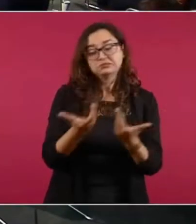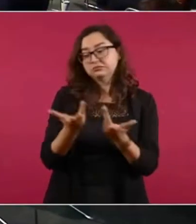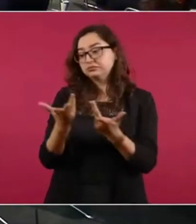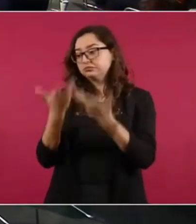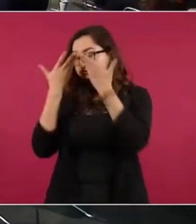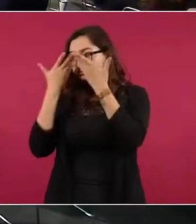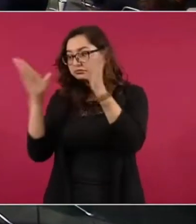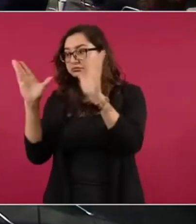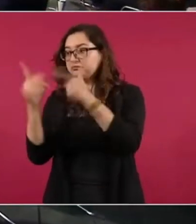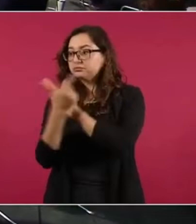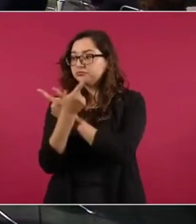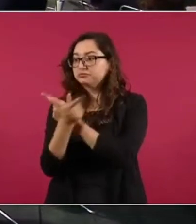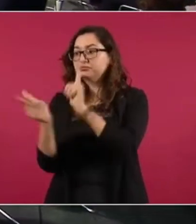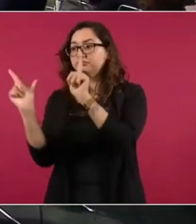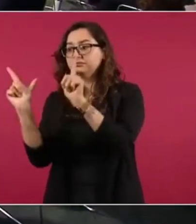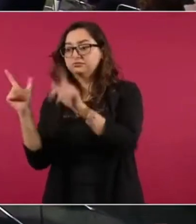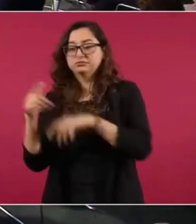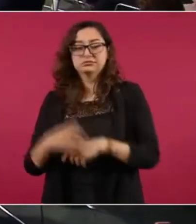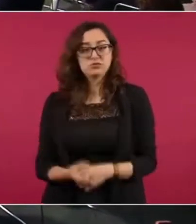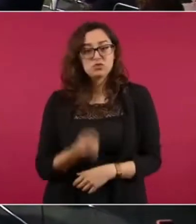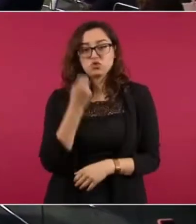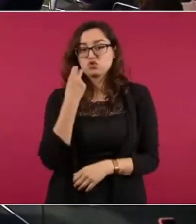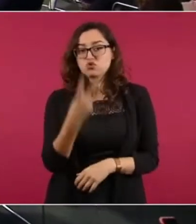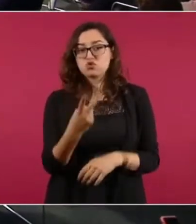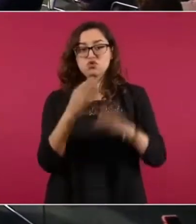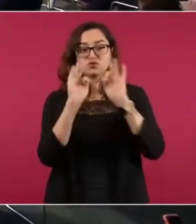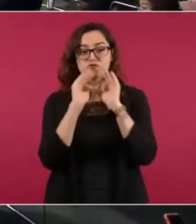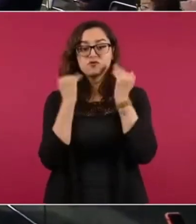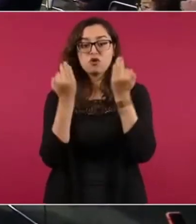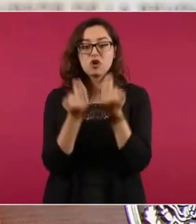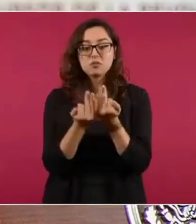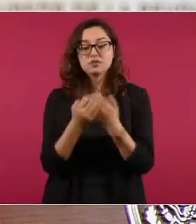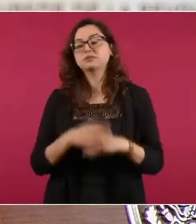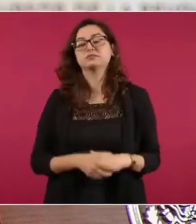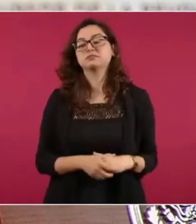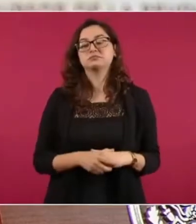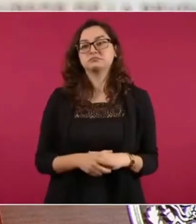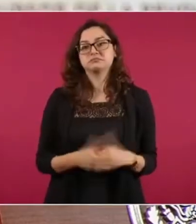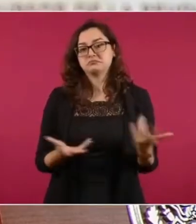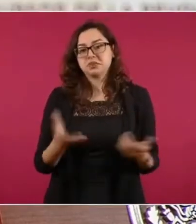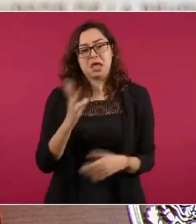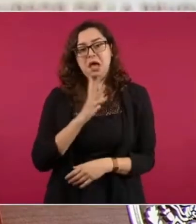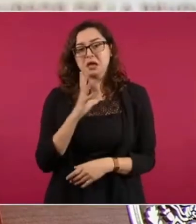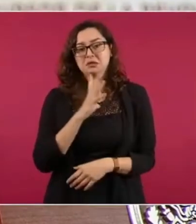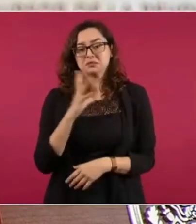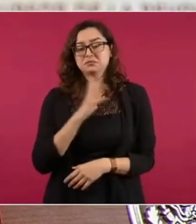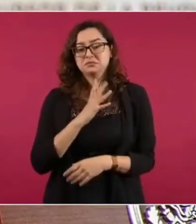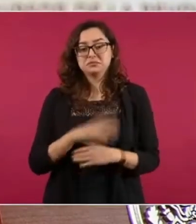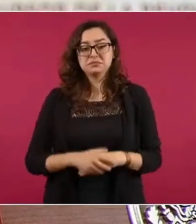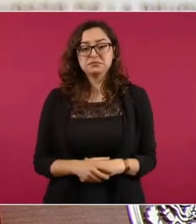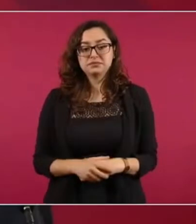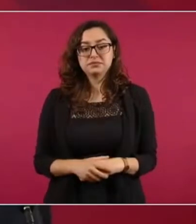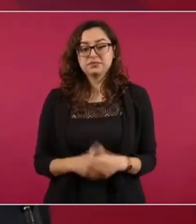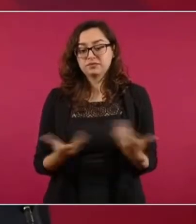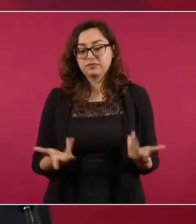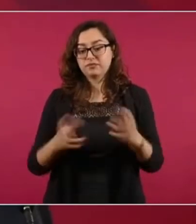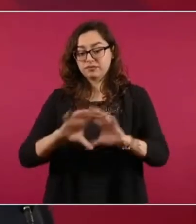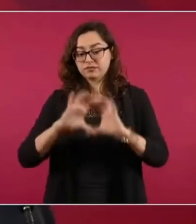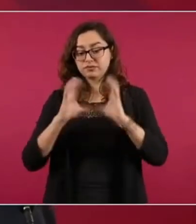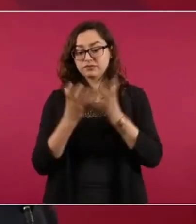Entonces, en México era el conservadurismo el que tenía el